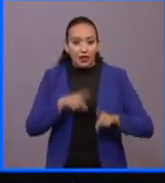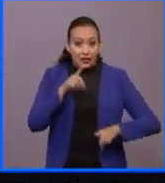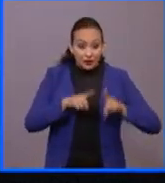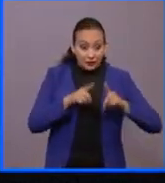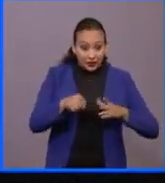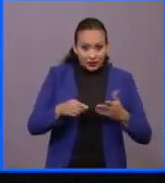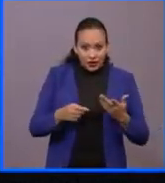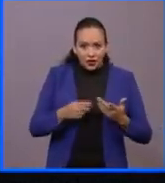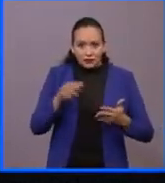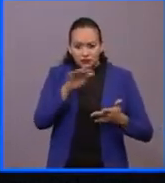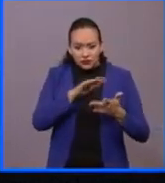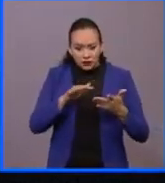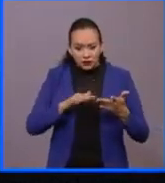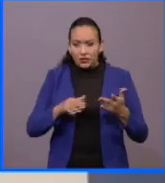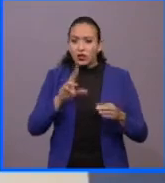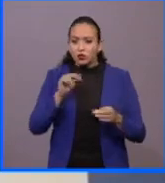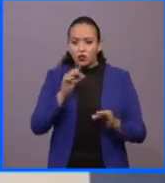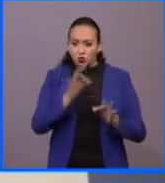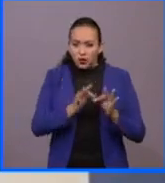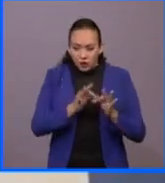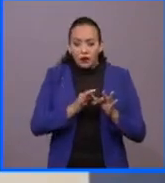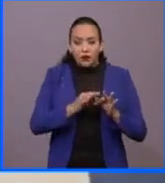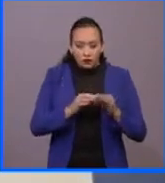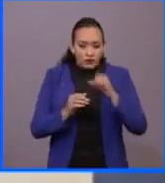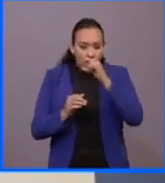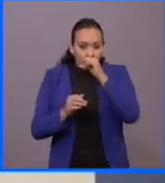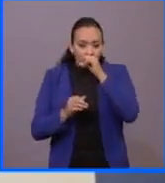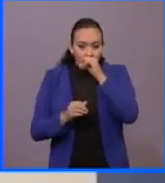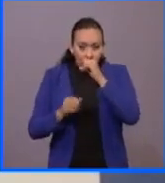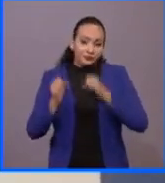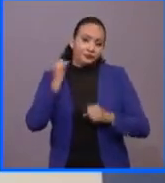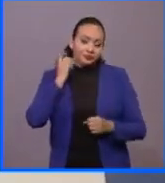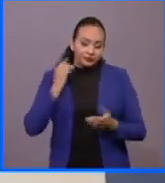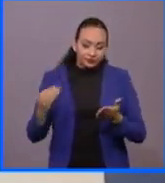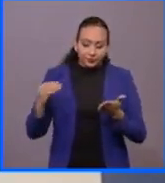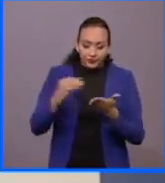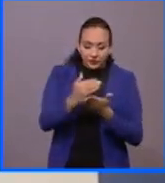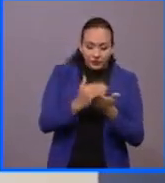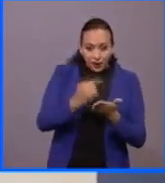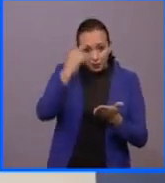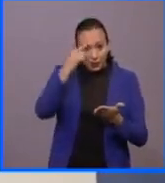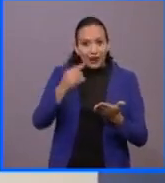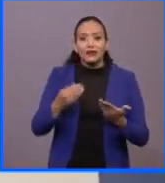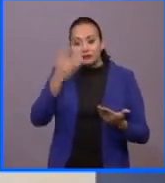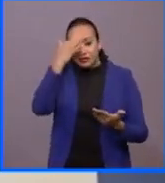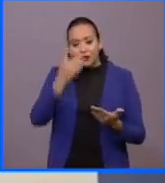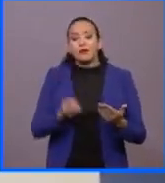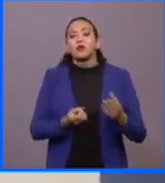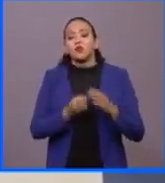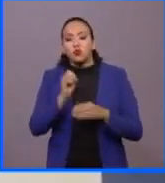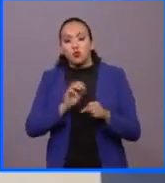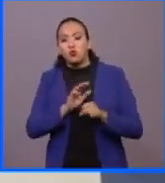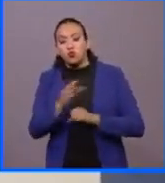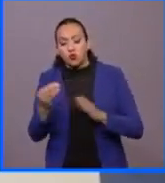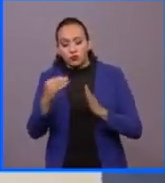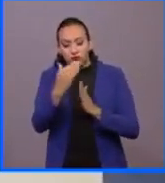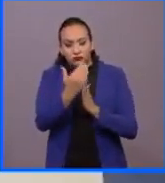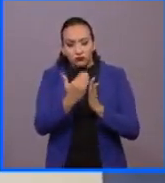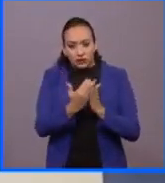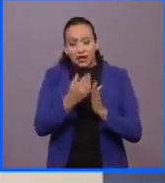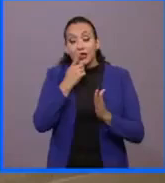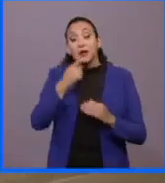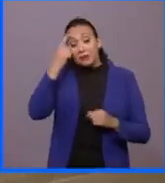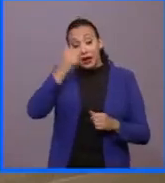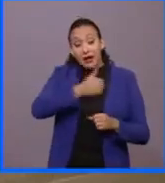supuesta imprecisión o inexactitud en la que incurre el legislador al momento de definir la norma, porque exigir establecer cada uno